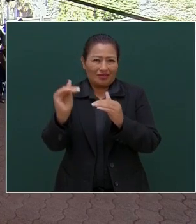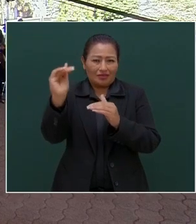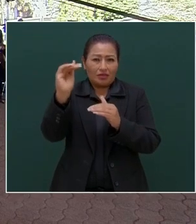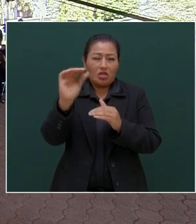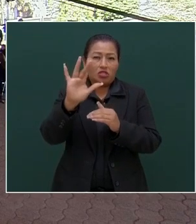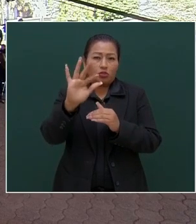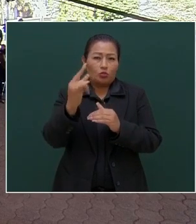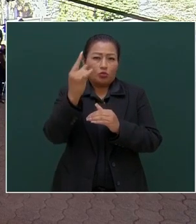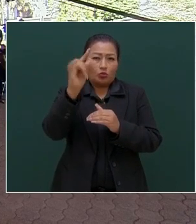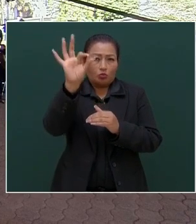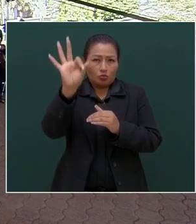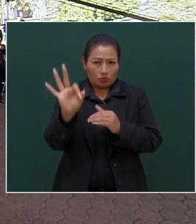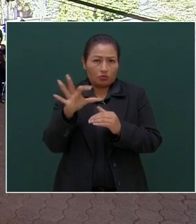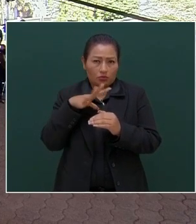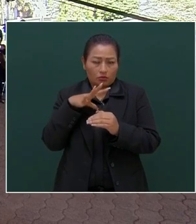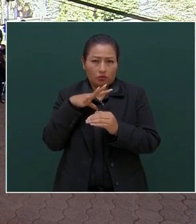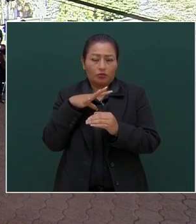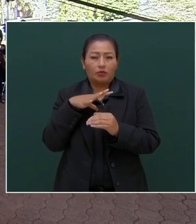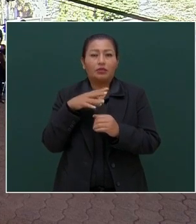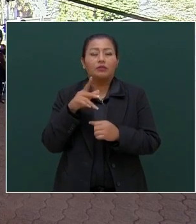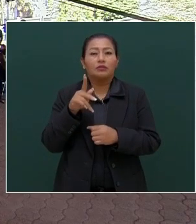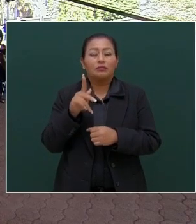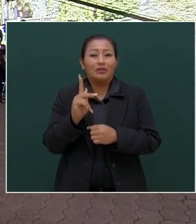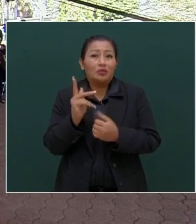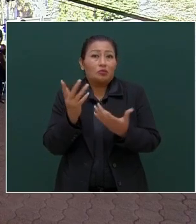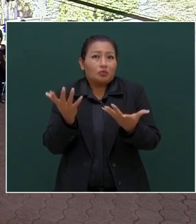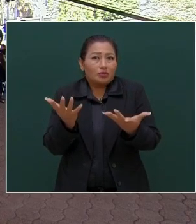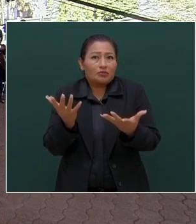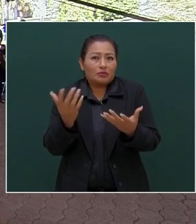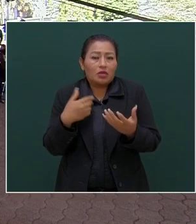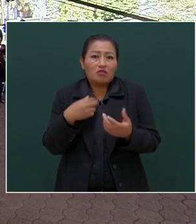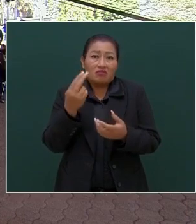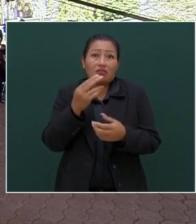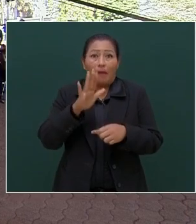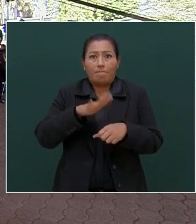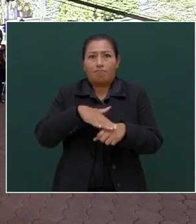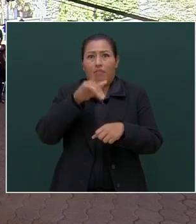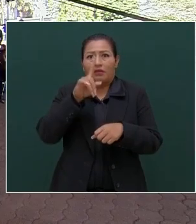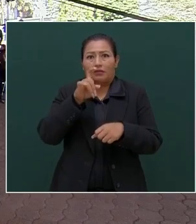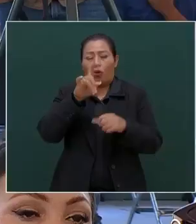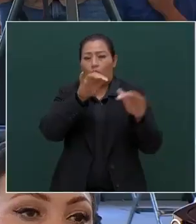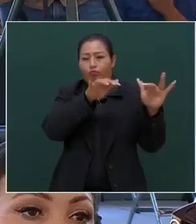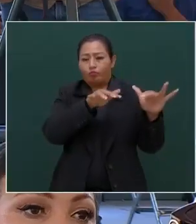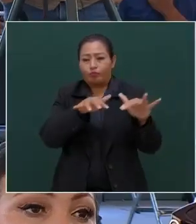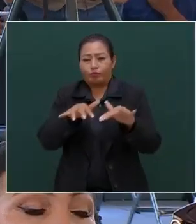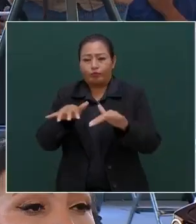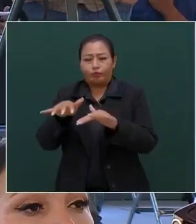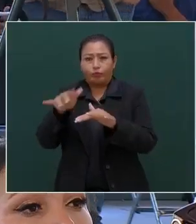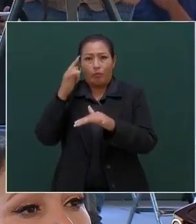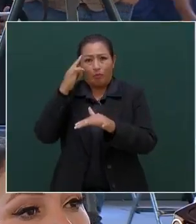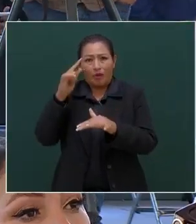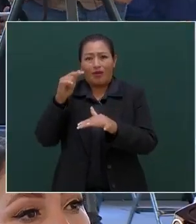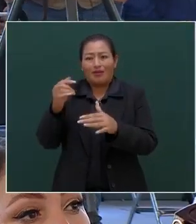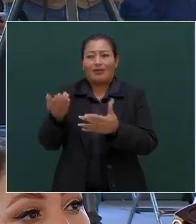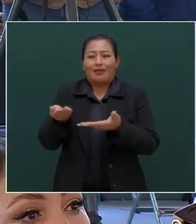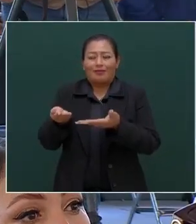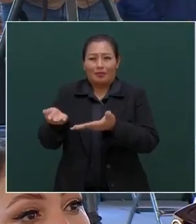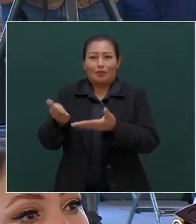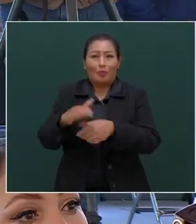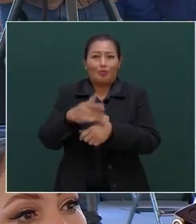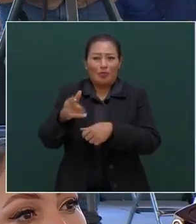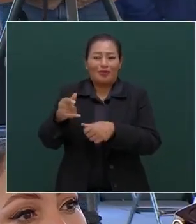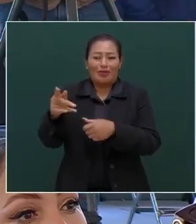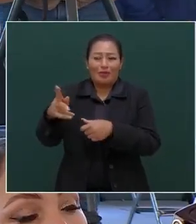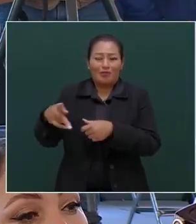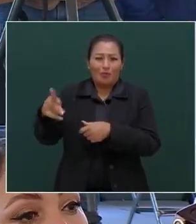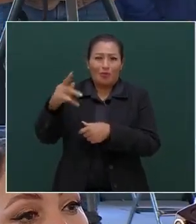un 51%, y pues habría que soltar más agua para acá para poder darle el agua que se decretó a la tribu